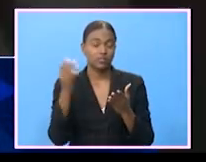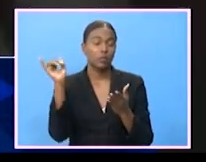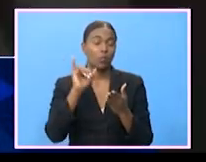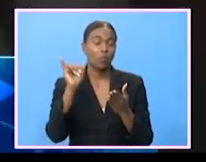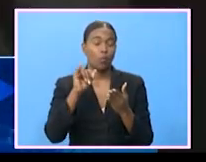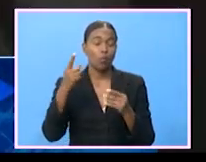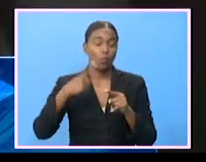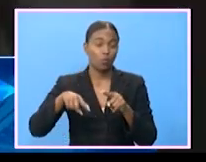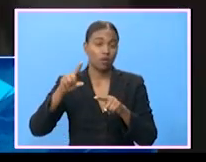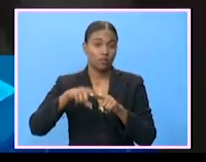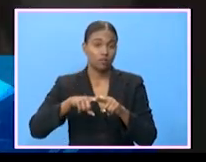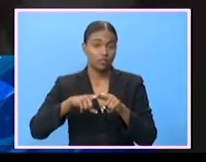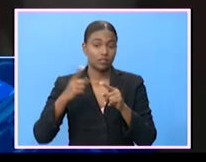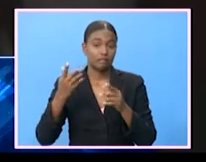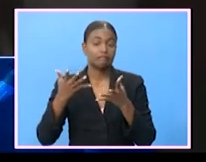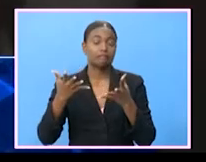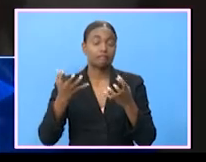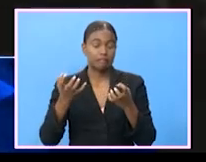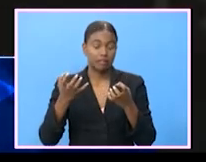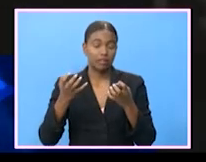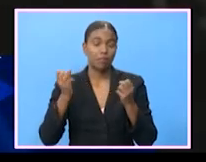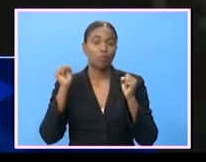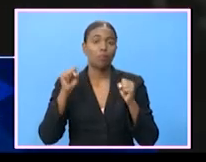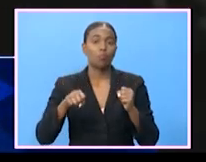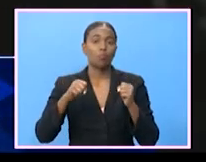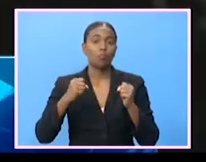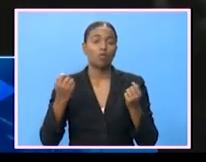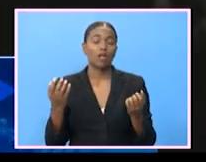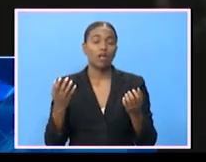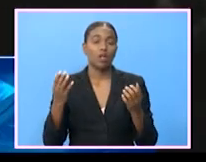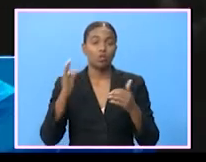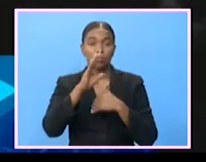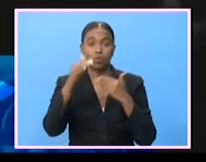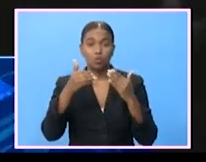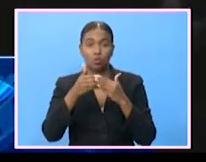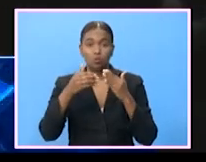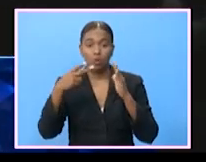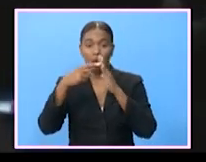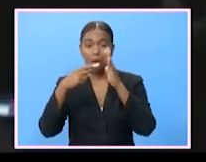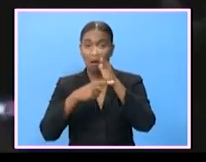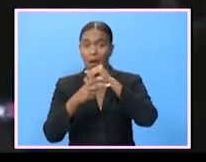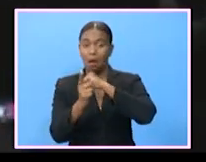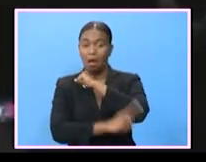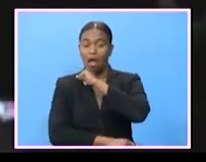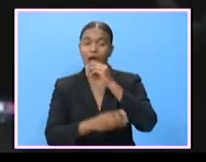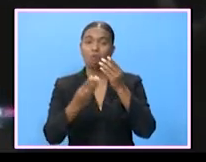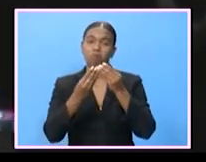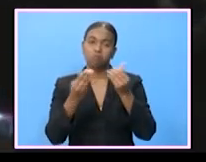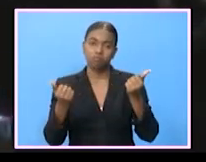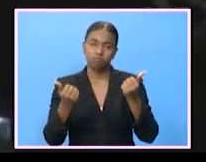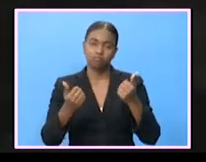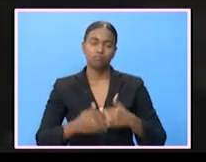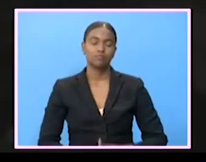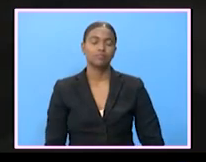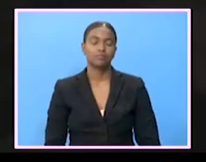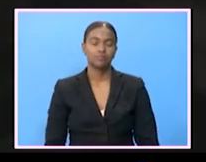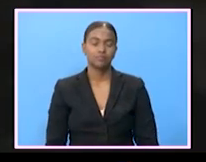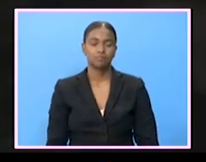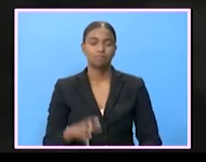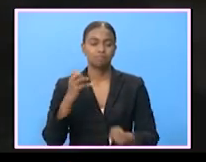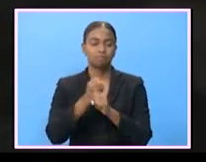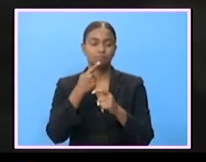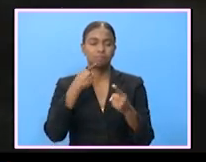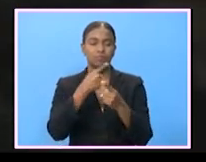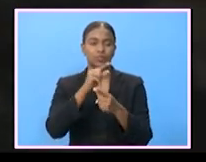el chavismo aspira a que se levanten todas las sanciones. En las internacionales, para 4R